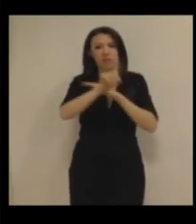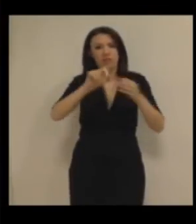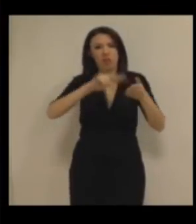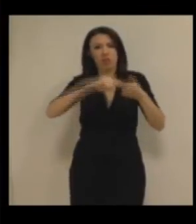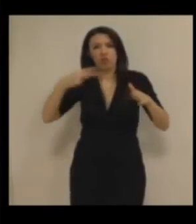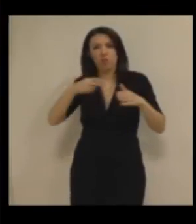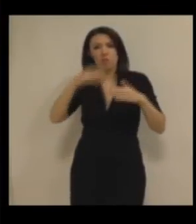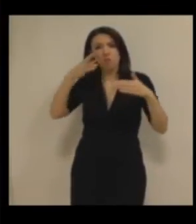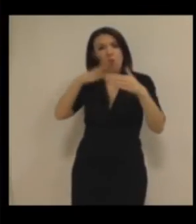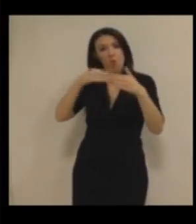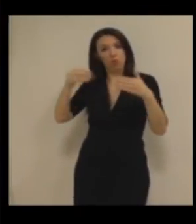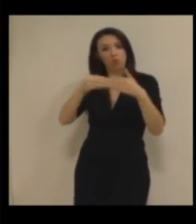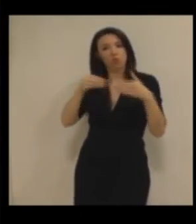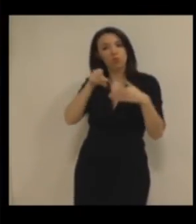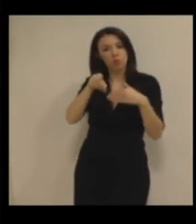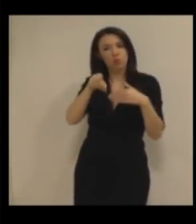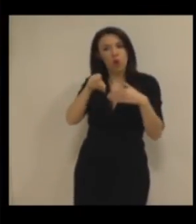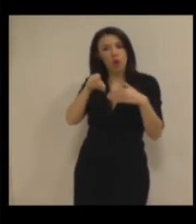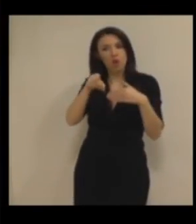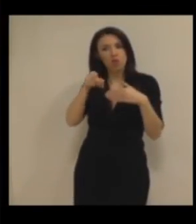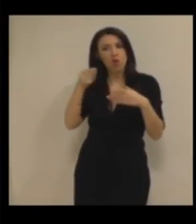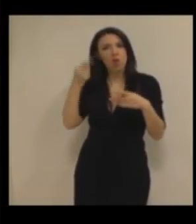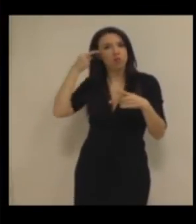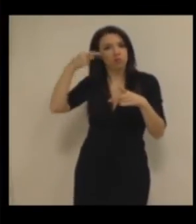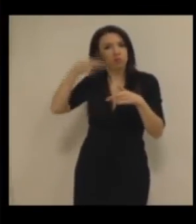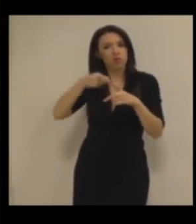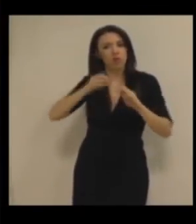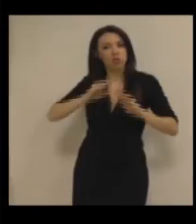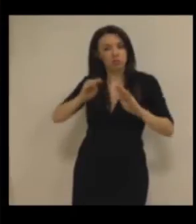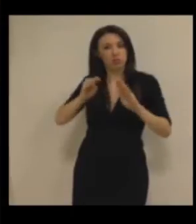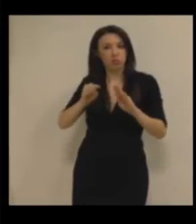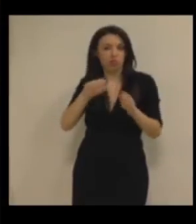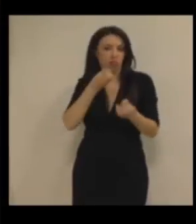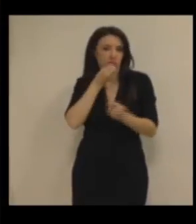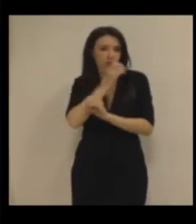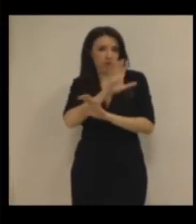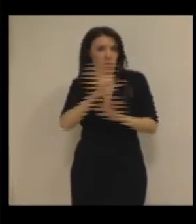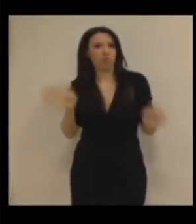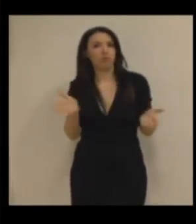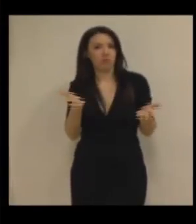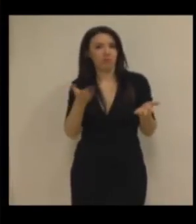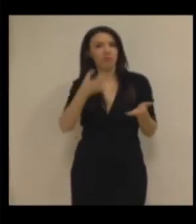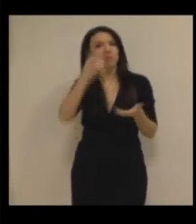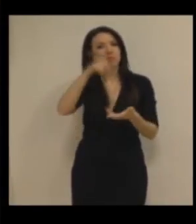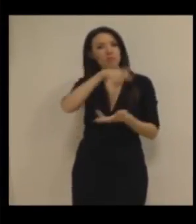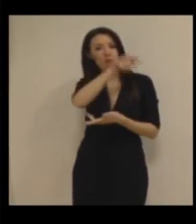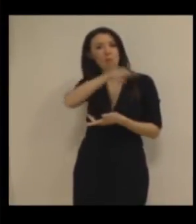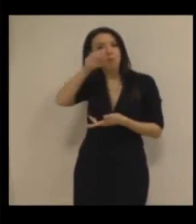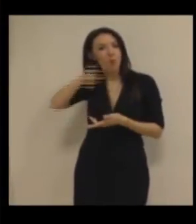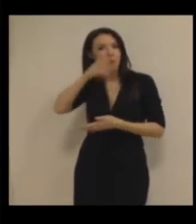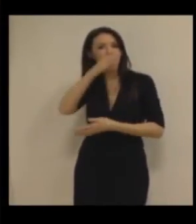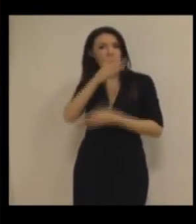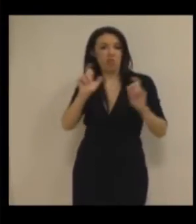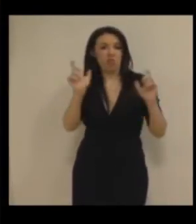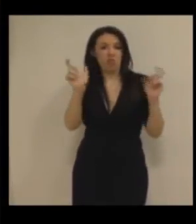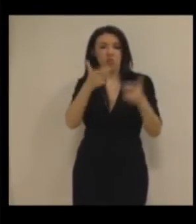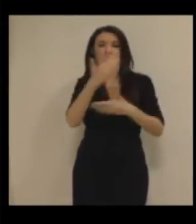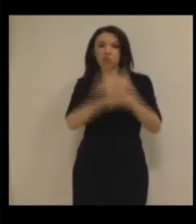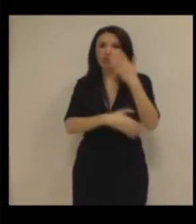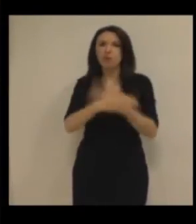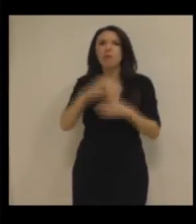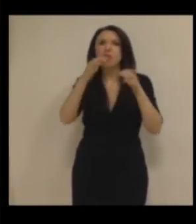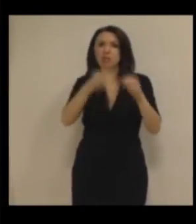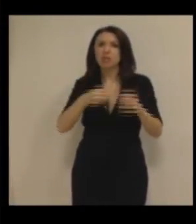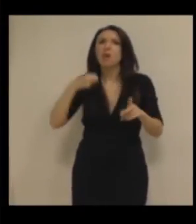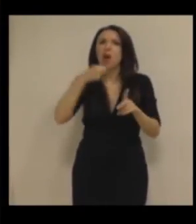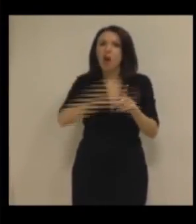el usuario que está pretendiendo llegar. Ese sería lo ideal, y por lo que la población con discapacidad siempre hemos peleado y